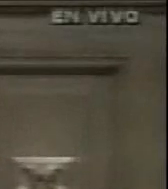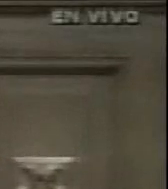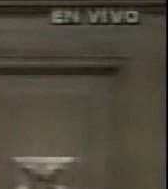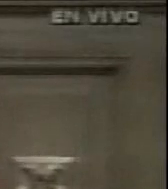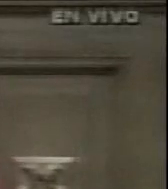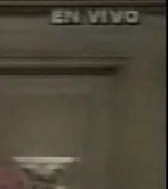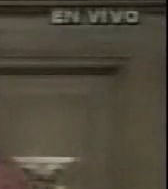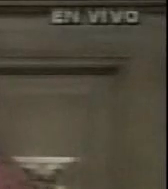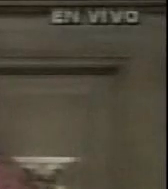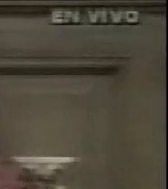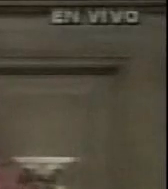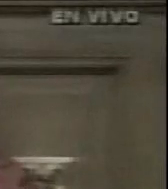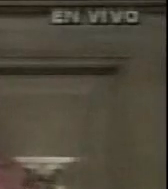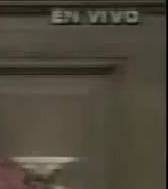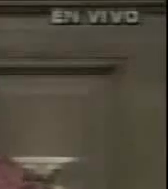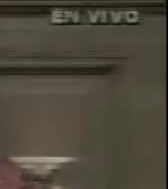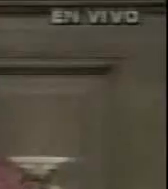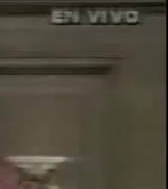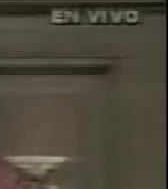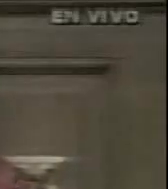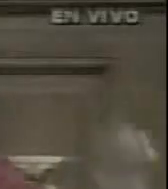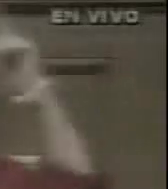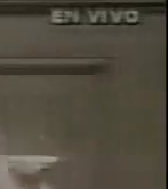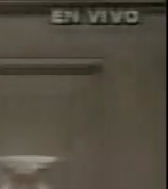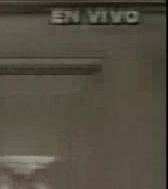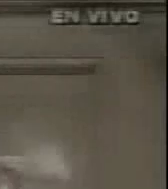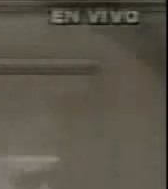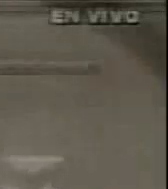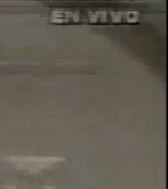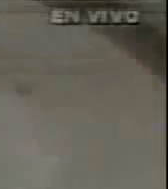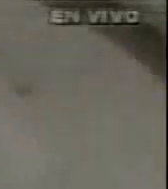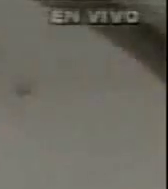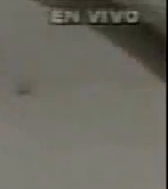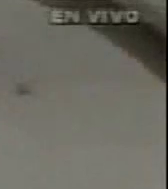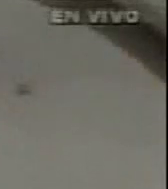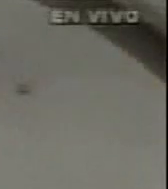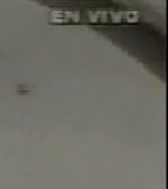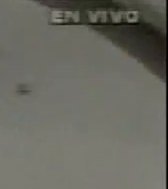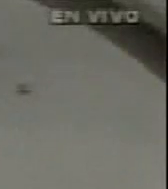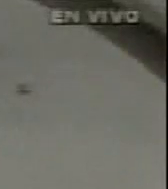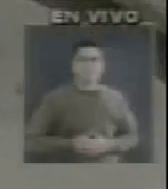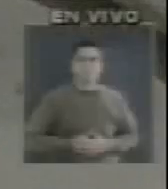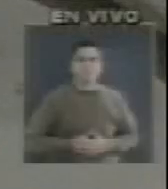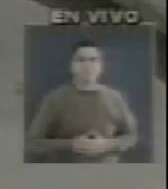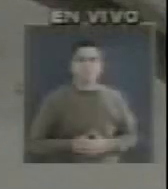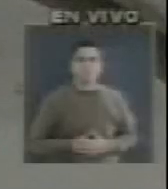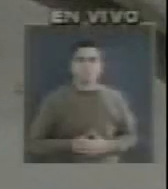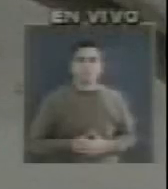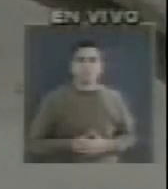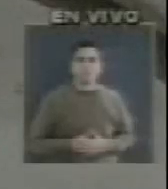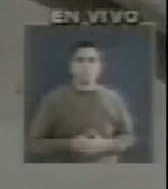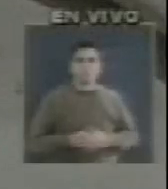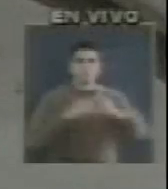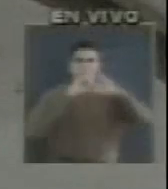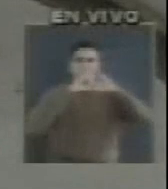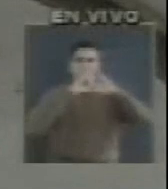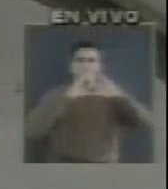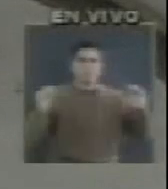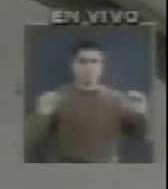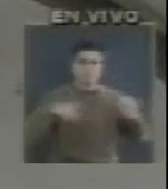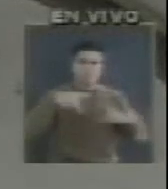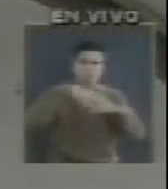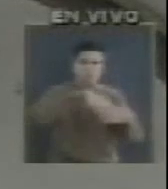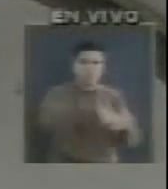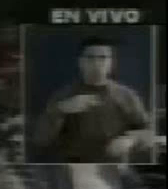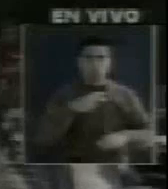a aceptar como hicimos, con paciencia, con tranquilidad, todas esas